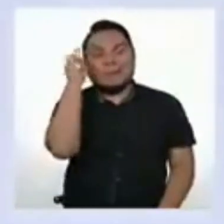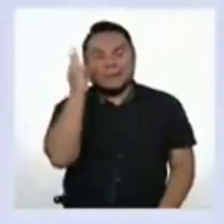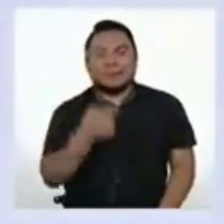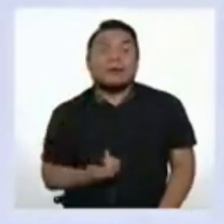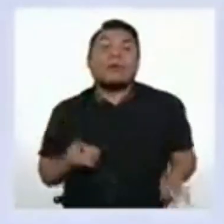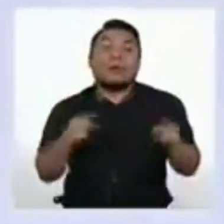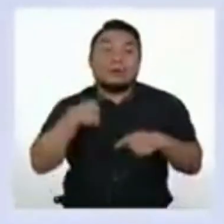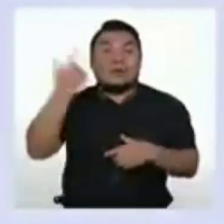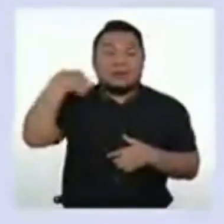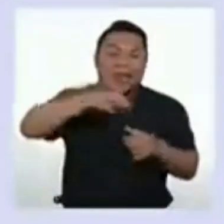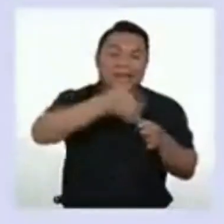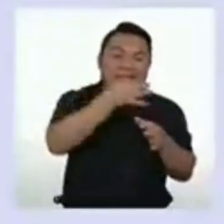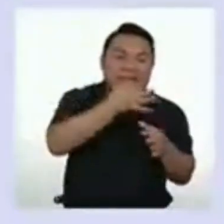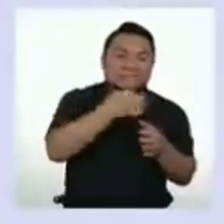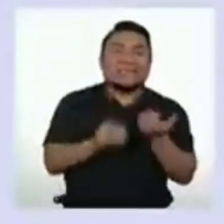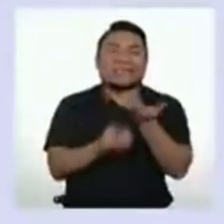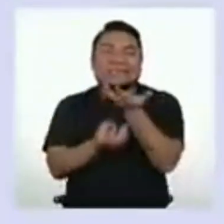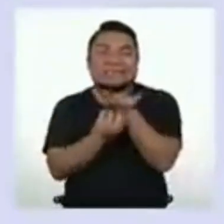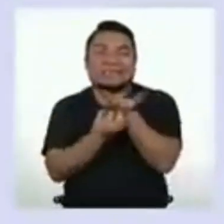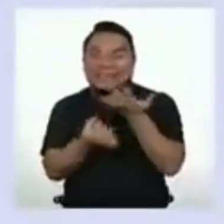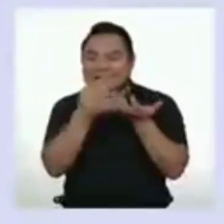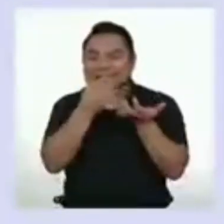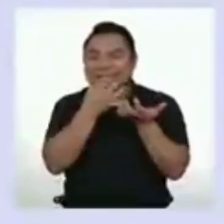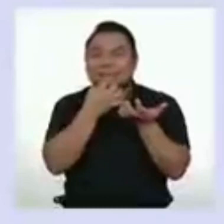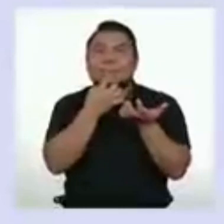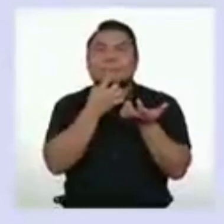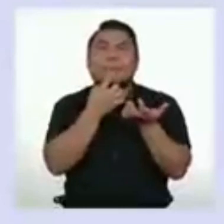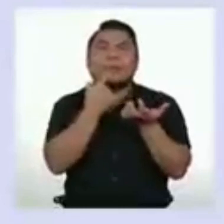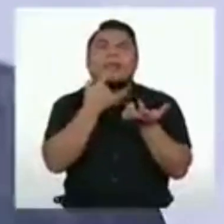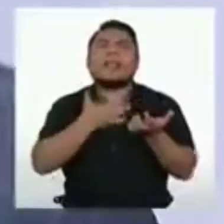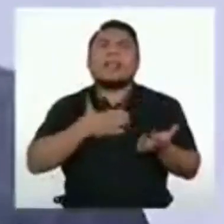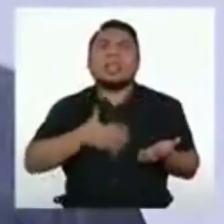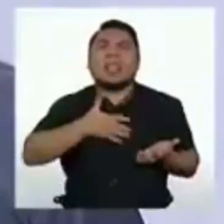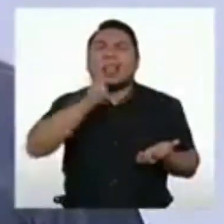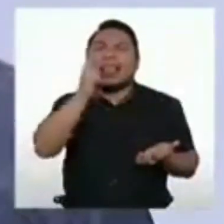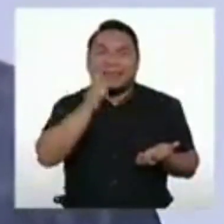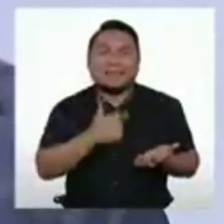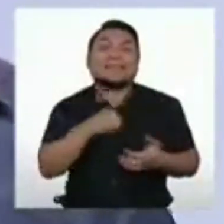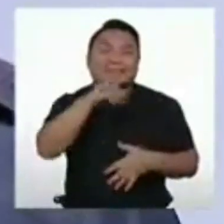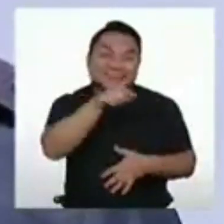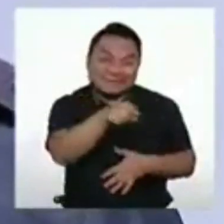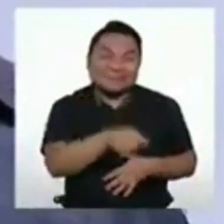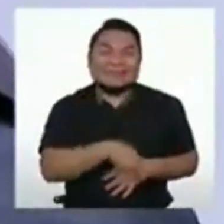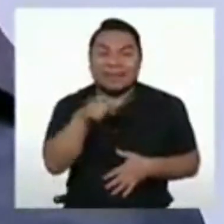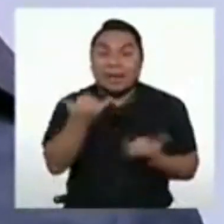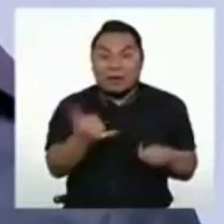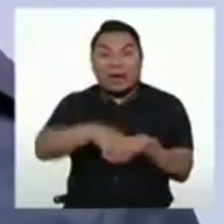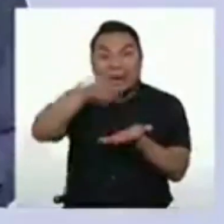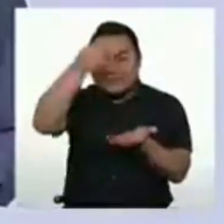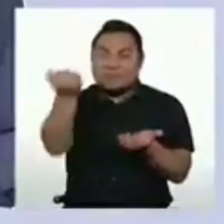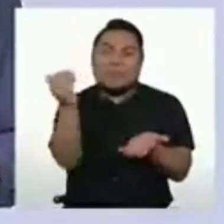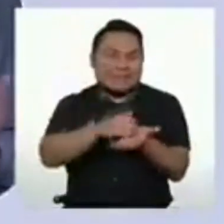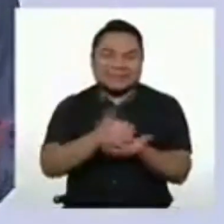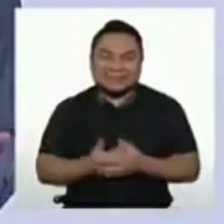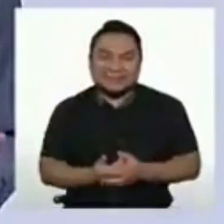Con razón, después de comer chifles o canchita serrana que tiene un poquito más de sal, uy, siempre me da sed. Y aún queda más por aprender y descubrir